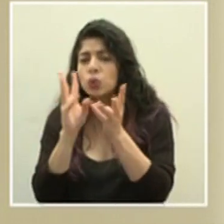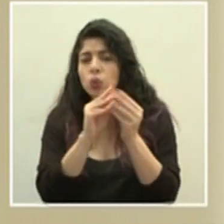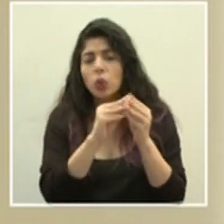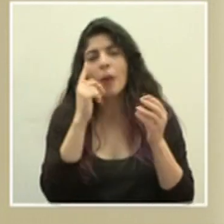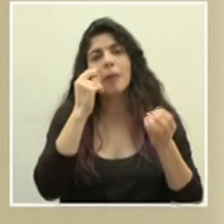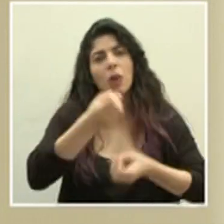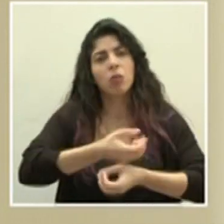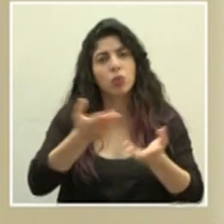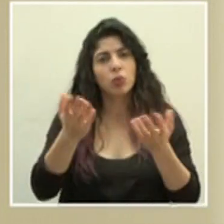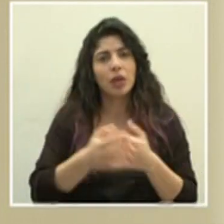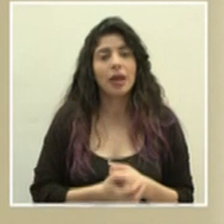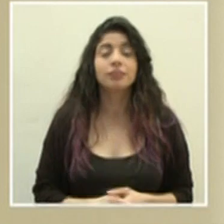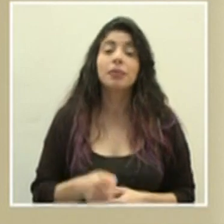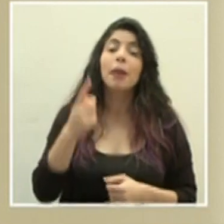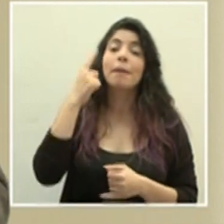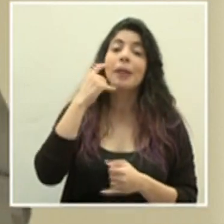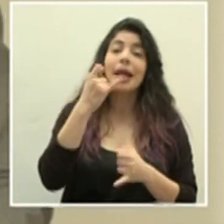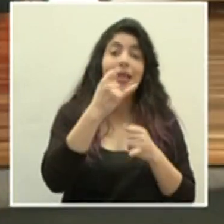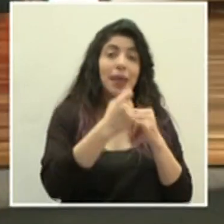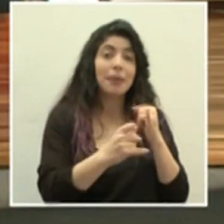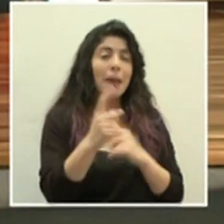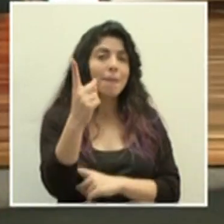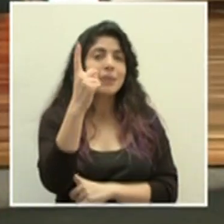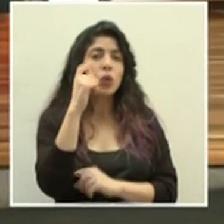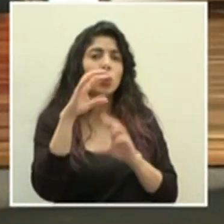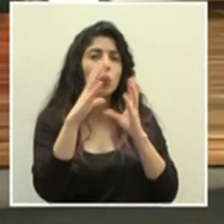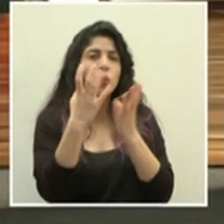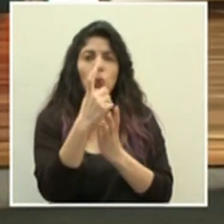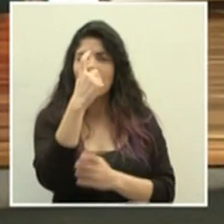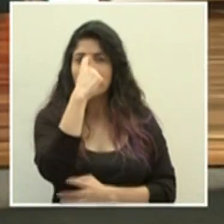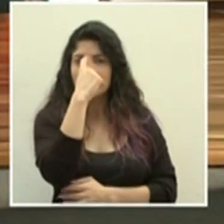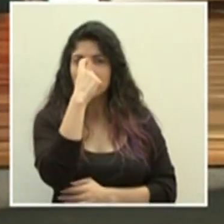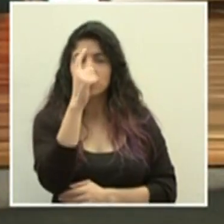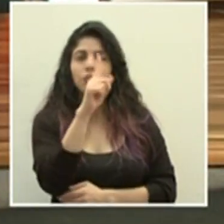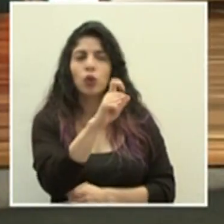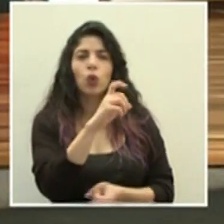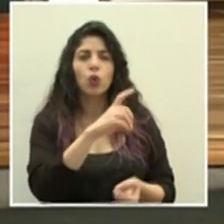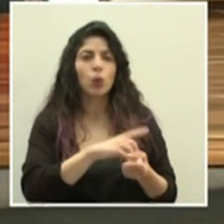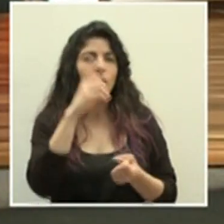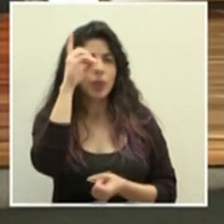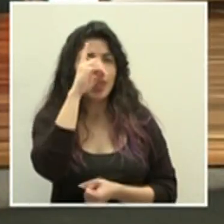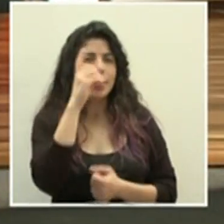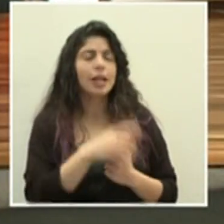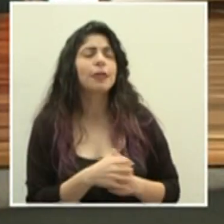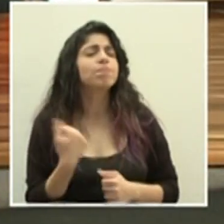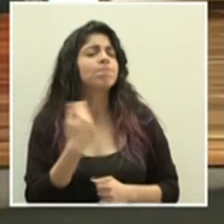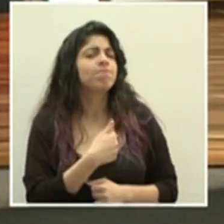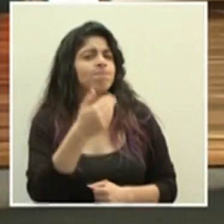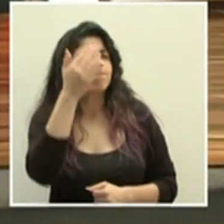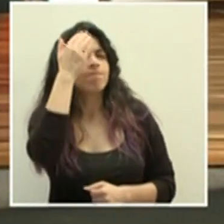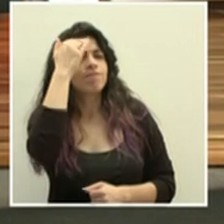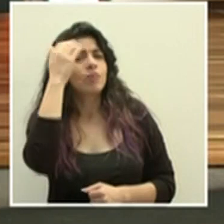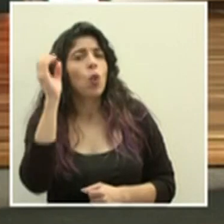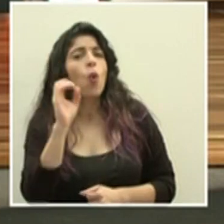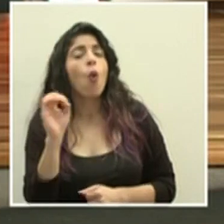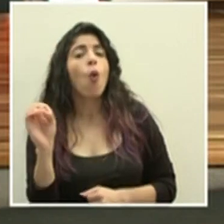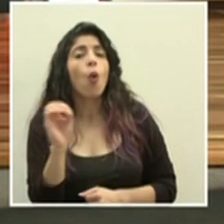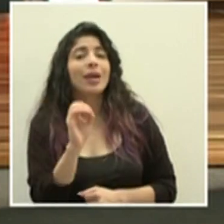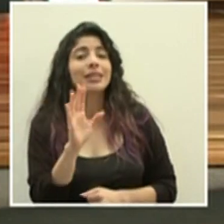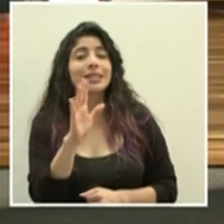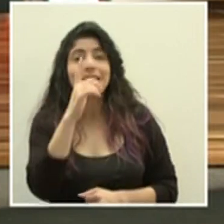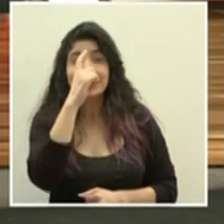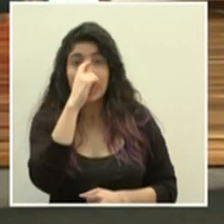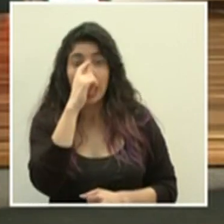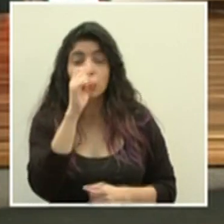publicando. Para finalizar, consulta Mundo Escazú al doctor Daniel Salas. Sabemos que en la zona oeste,